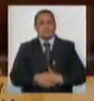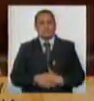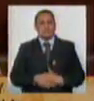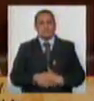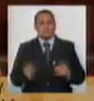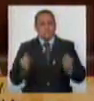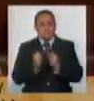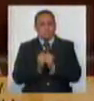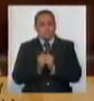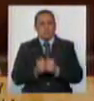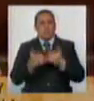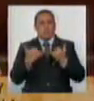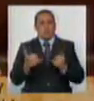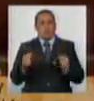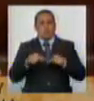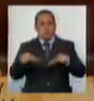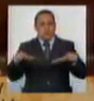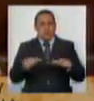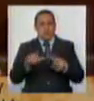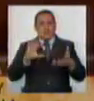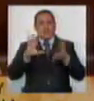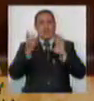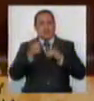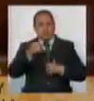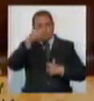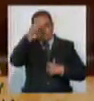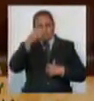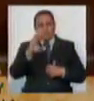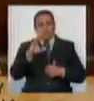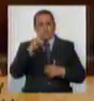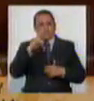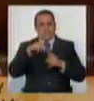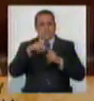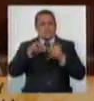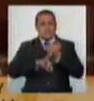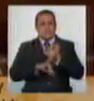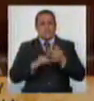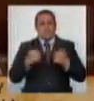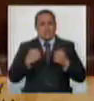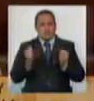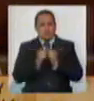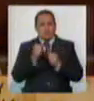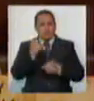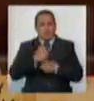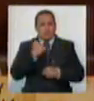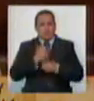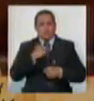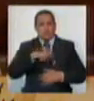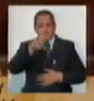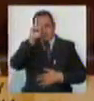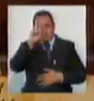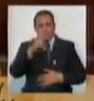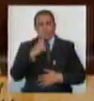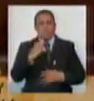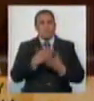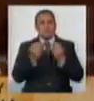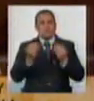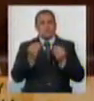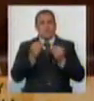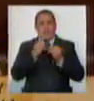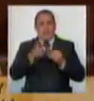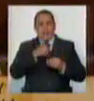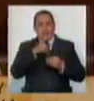A través de los Centros de Innovación Tecnológico, CITES, que estamos habilitando en el país, la